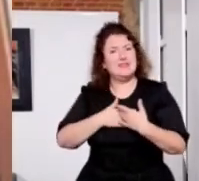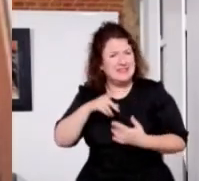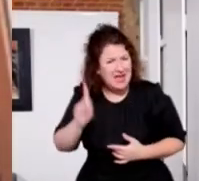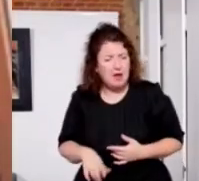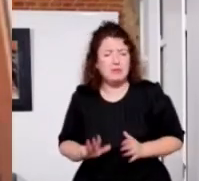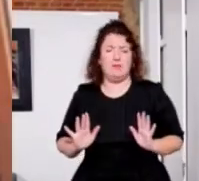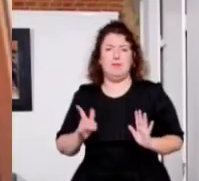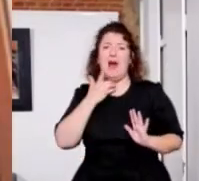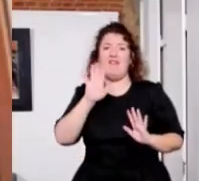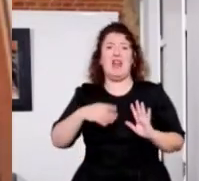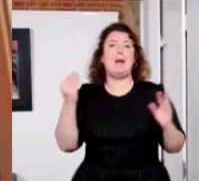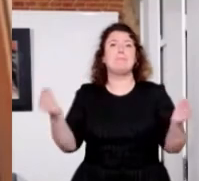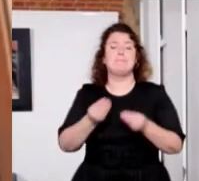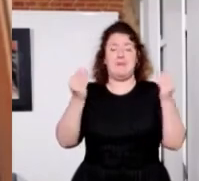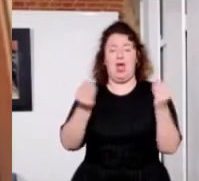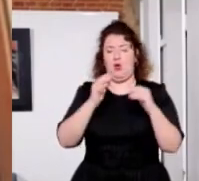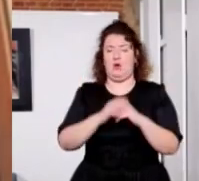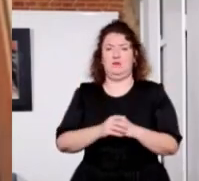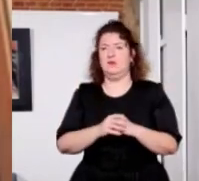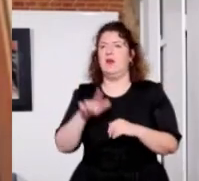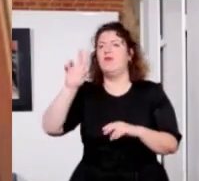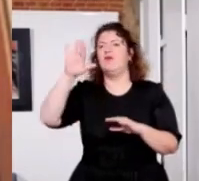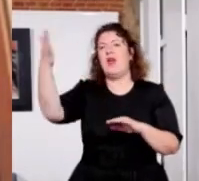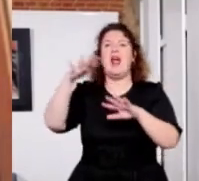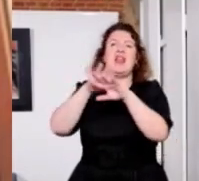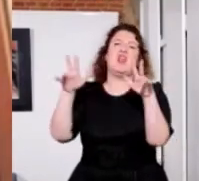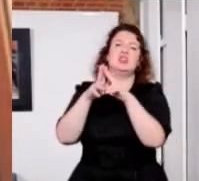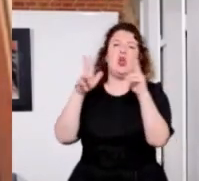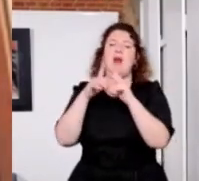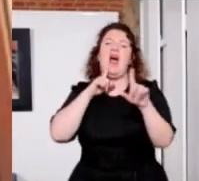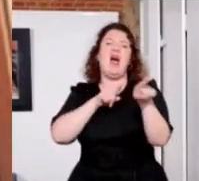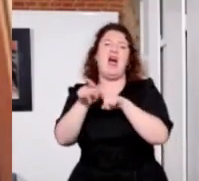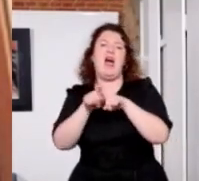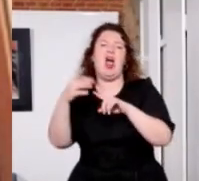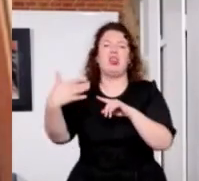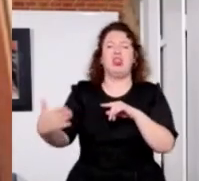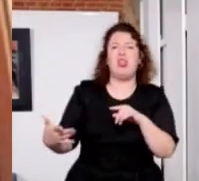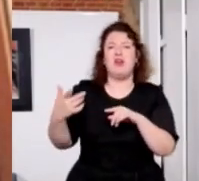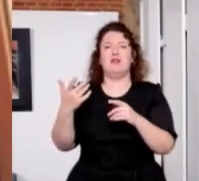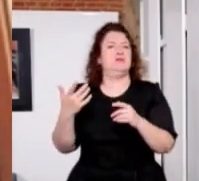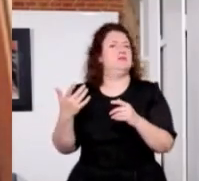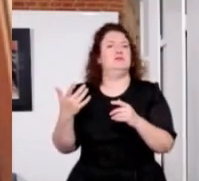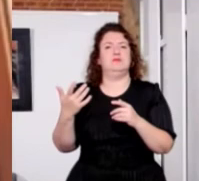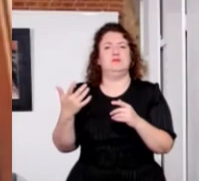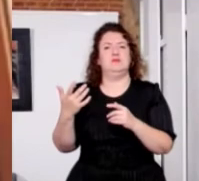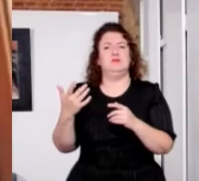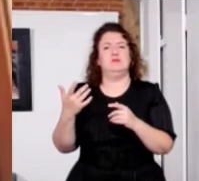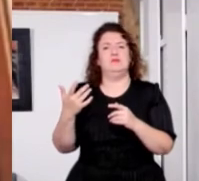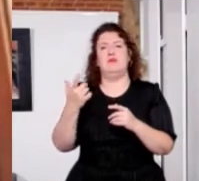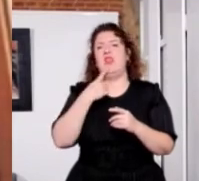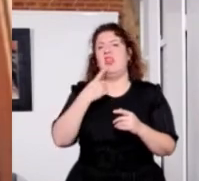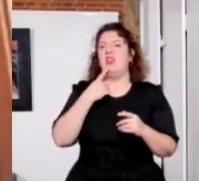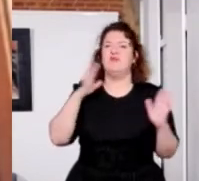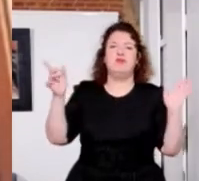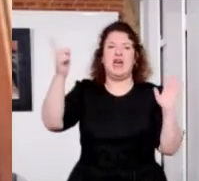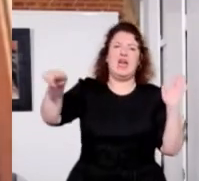mejorar el voluntariado y no en las redes sociales para difamarlo, para criticarlo, para decir que esta